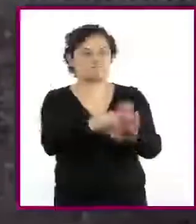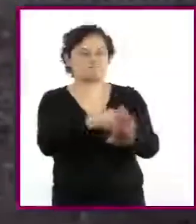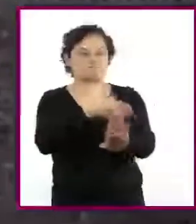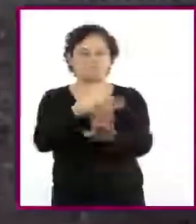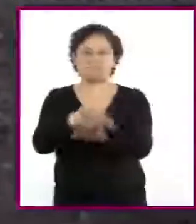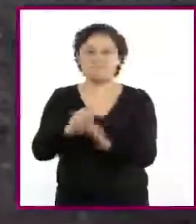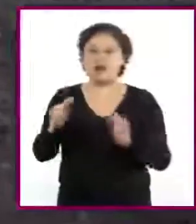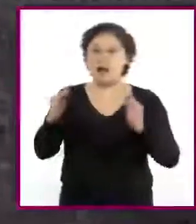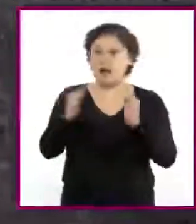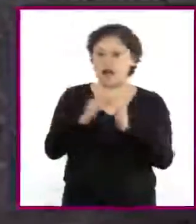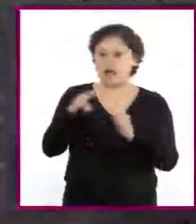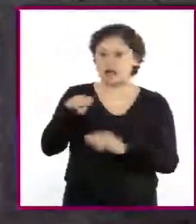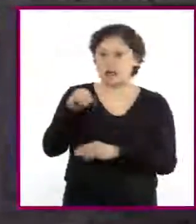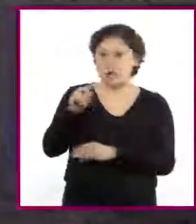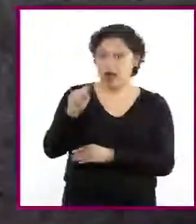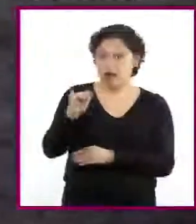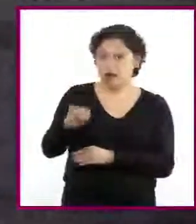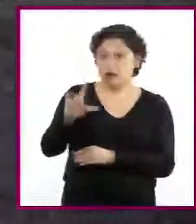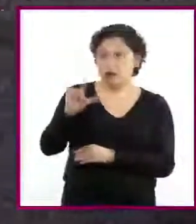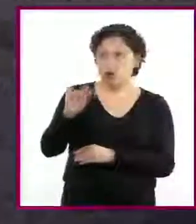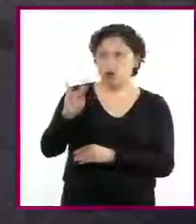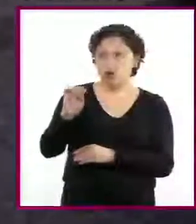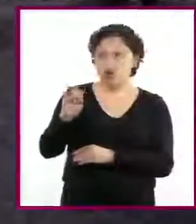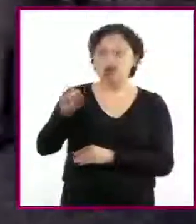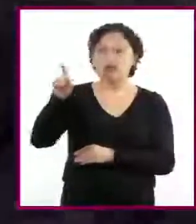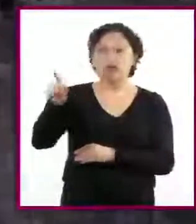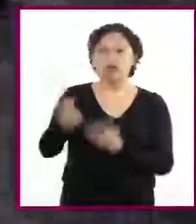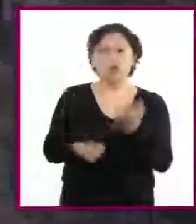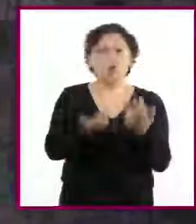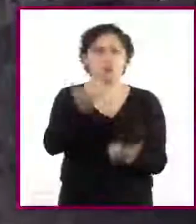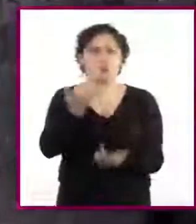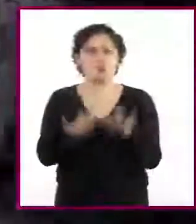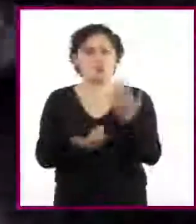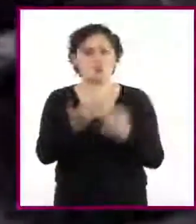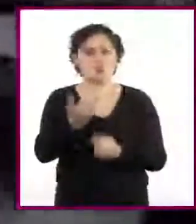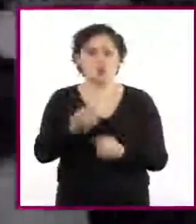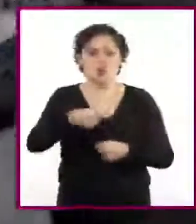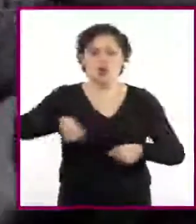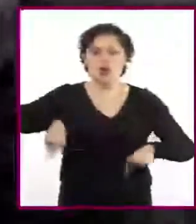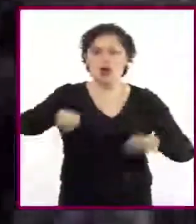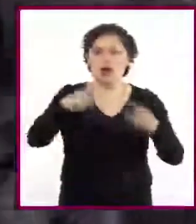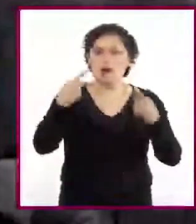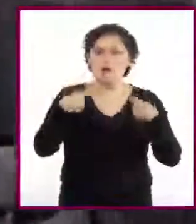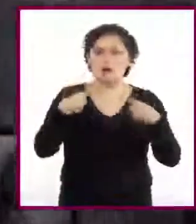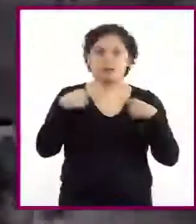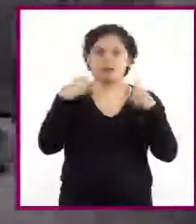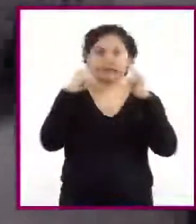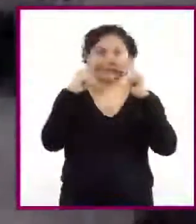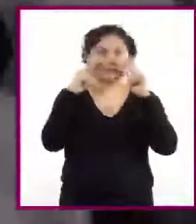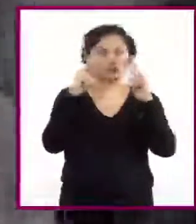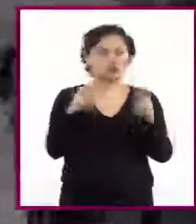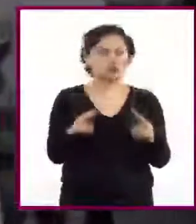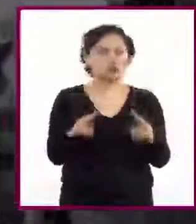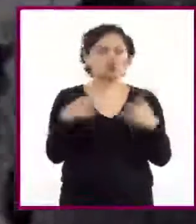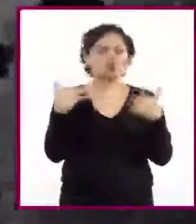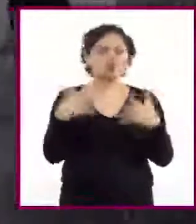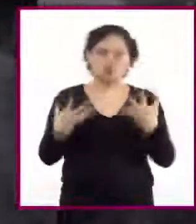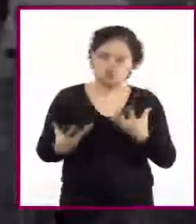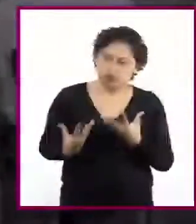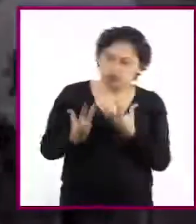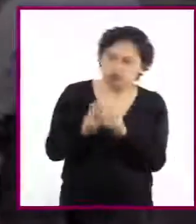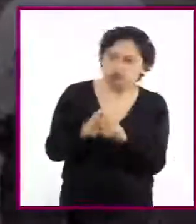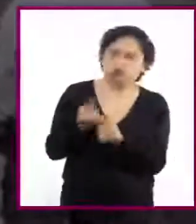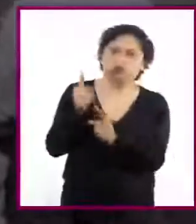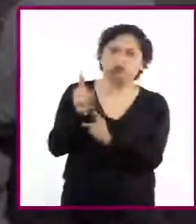casa de Martin Luther King fue incendiada. Allí, frente a quienes se habían reunido para solidarizarse con él, improvisó